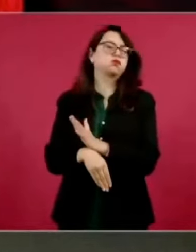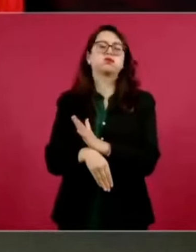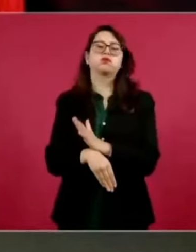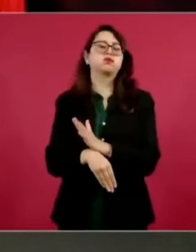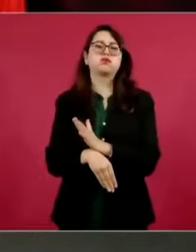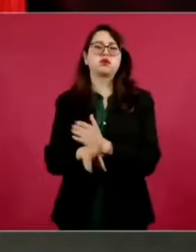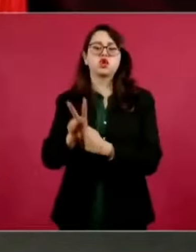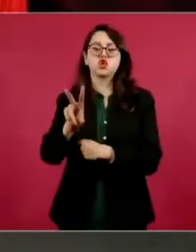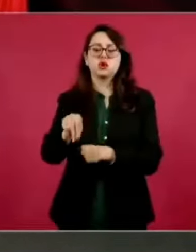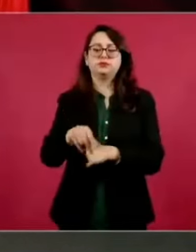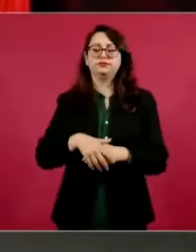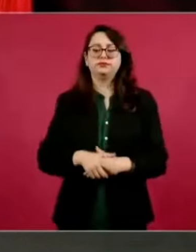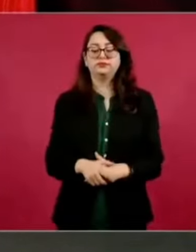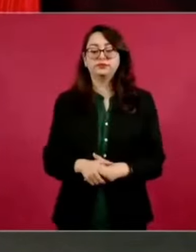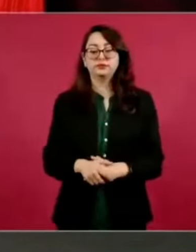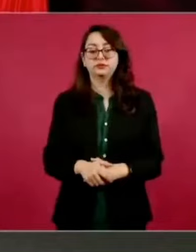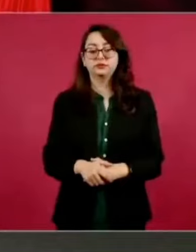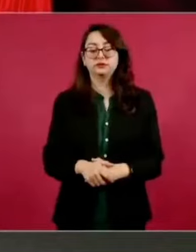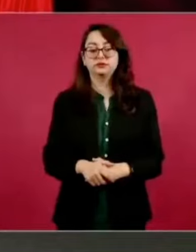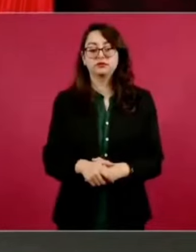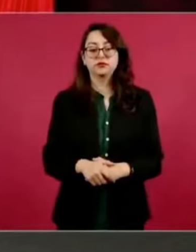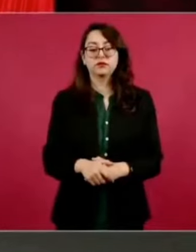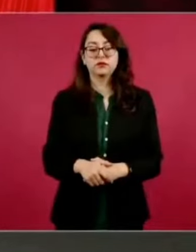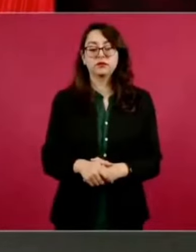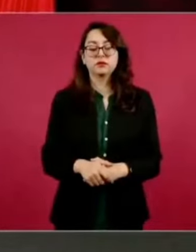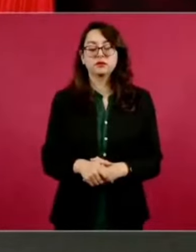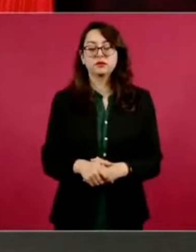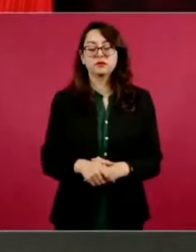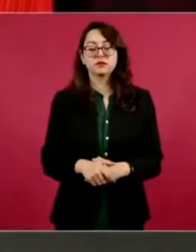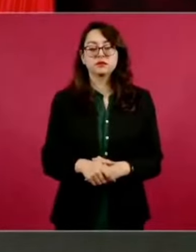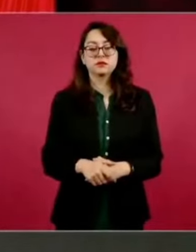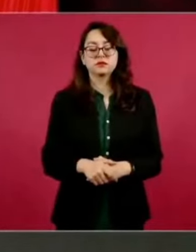una idea